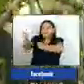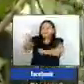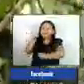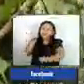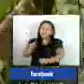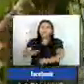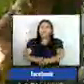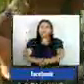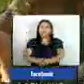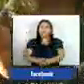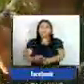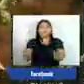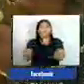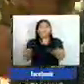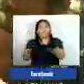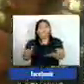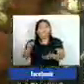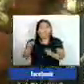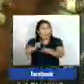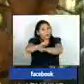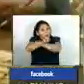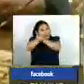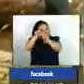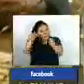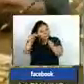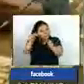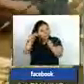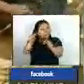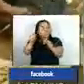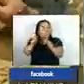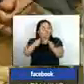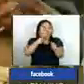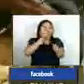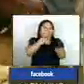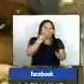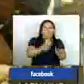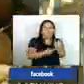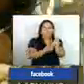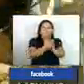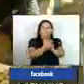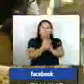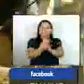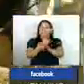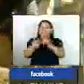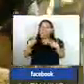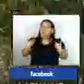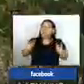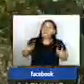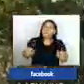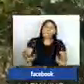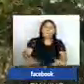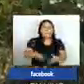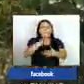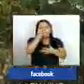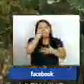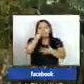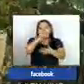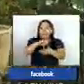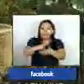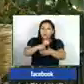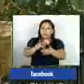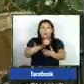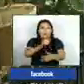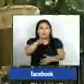Está cortando solo en las mañanas, es sincero y dice que su cuerpo no puede más. Cuando cae el